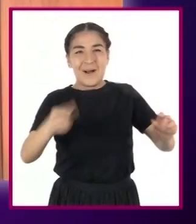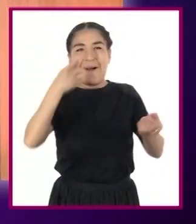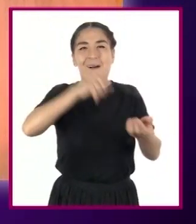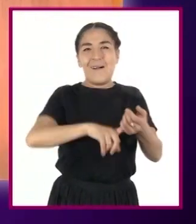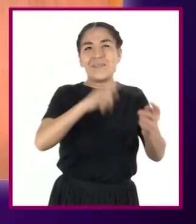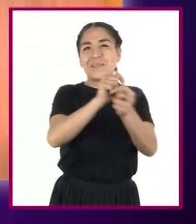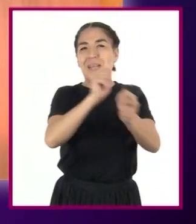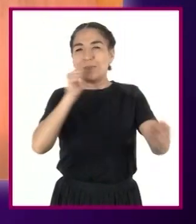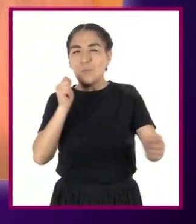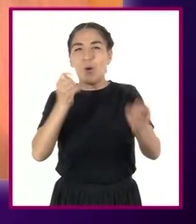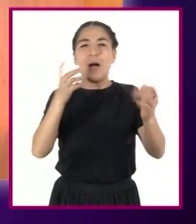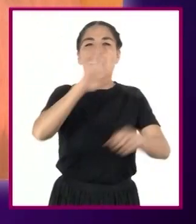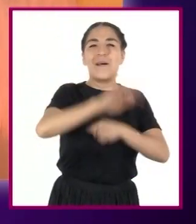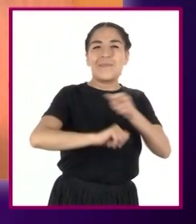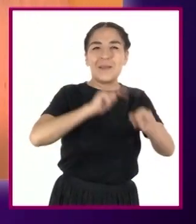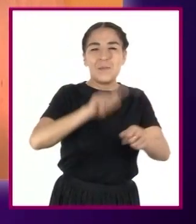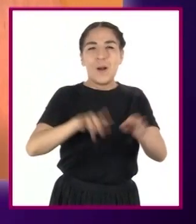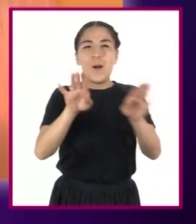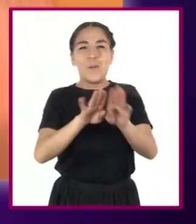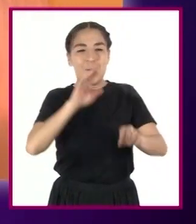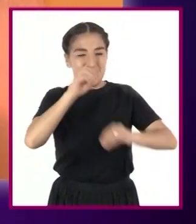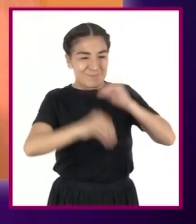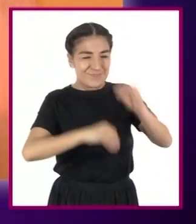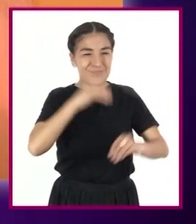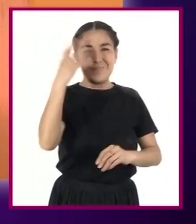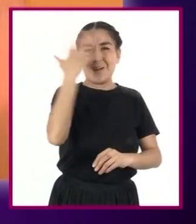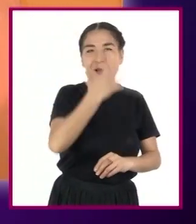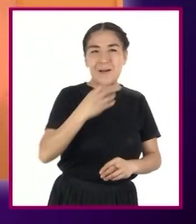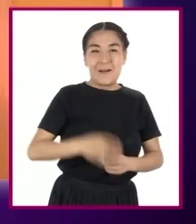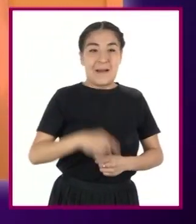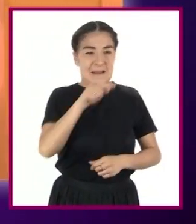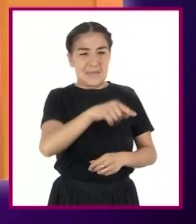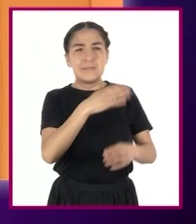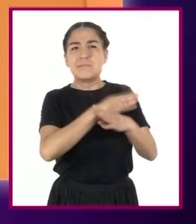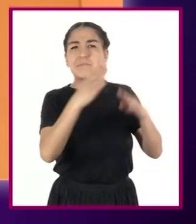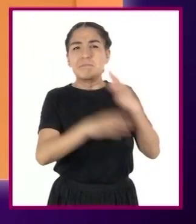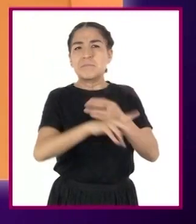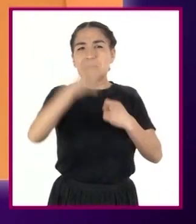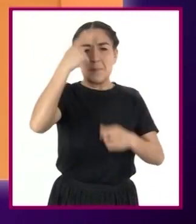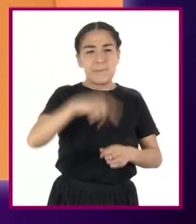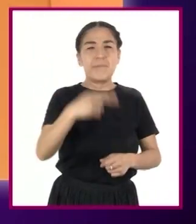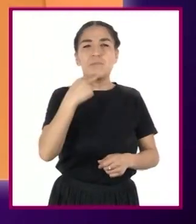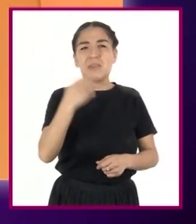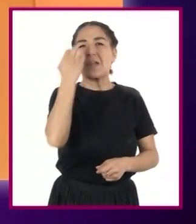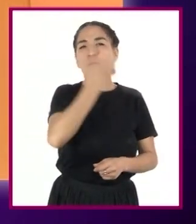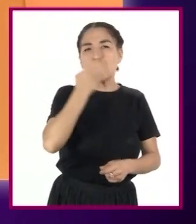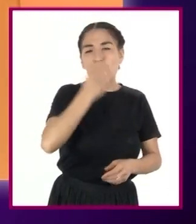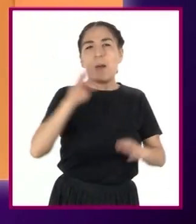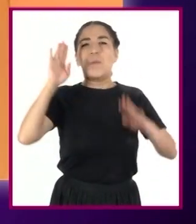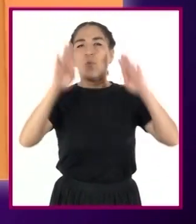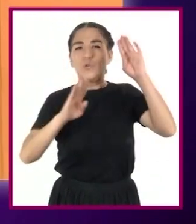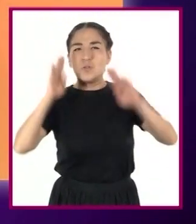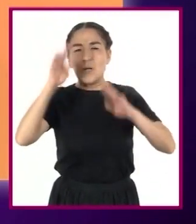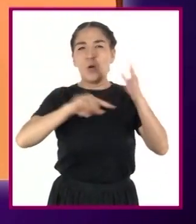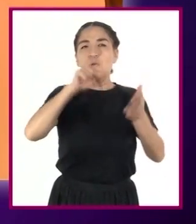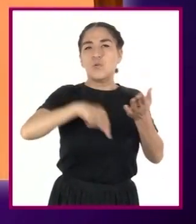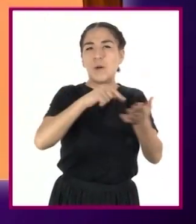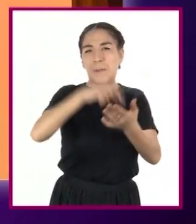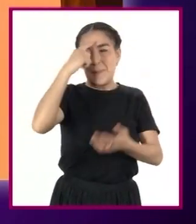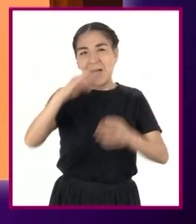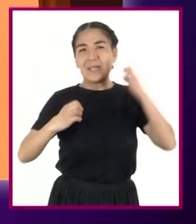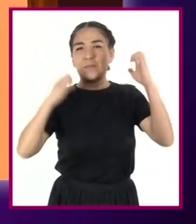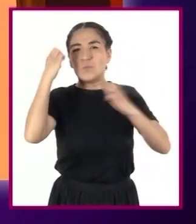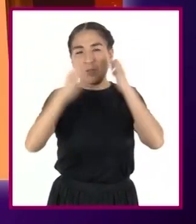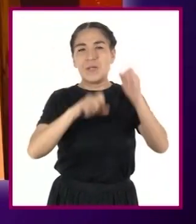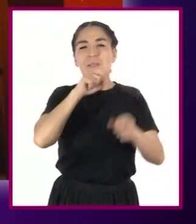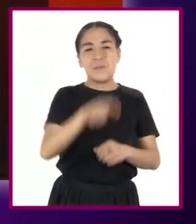transporte, animales o incluso criaturas fantásticas. Este tipo de maquetas son utilizadas por escuelas, museos, salas de exposiciones e